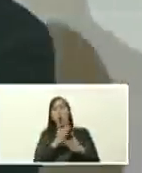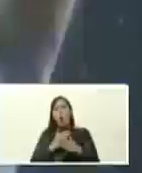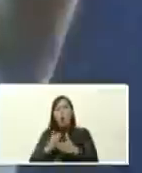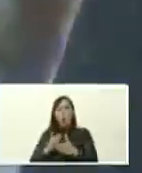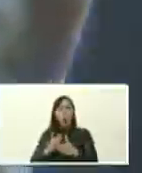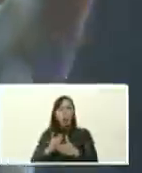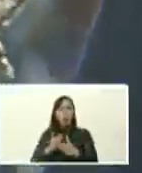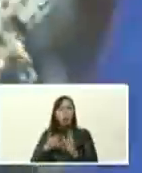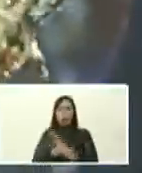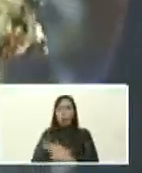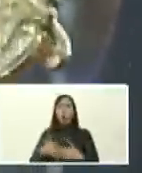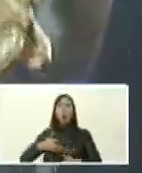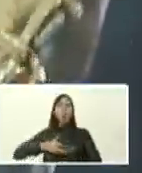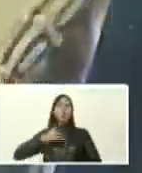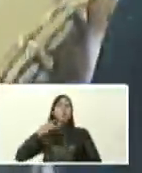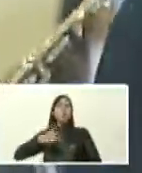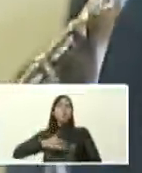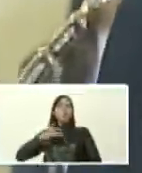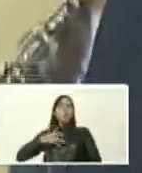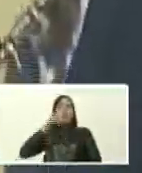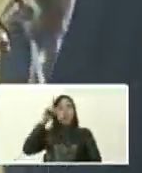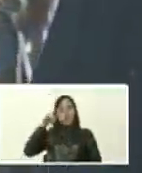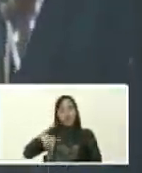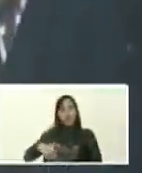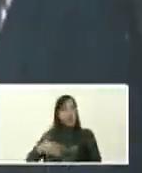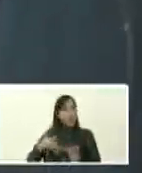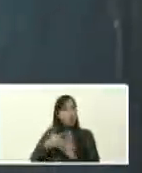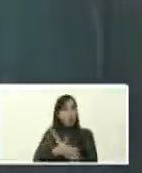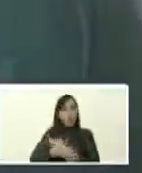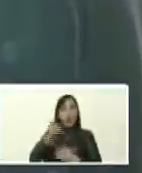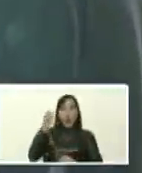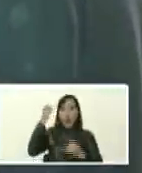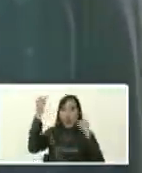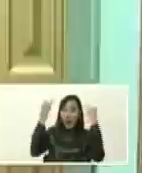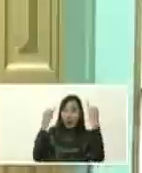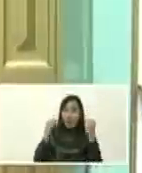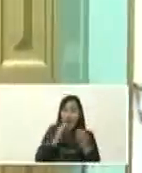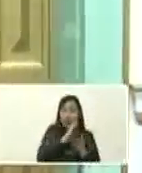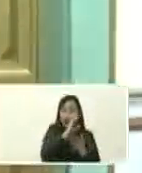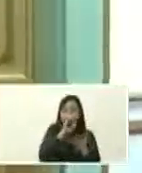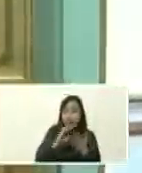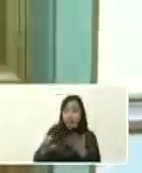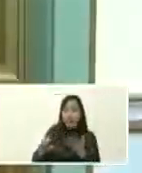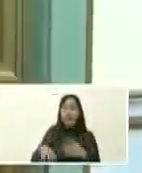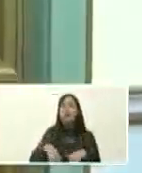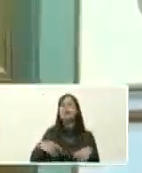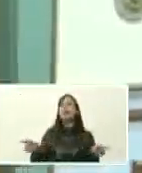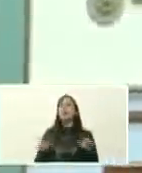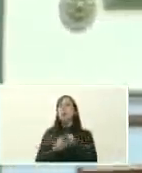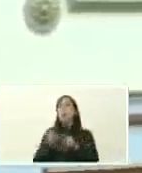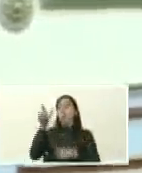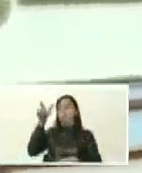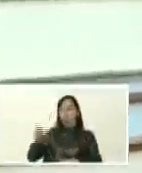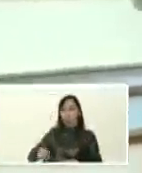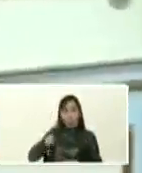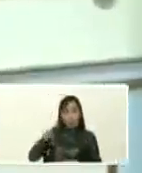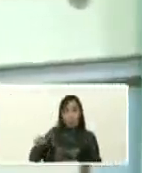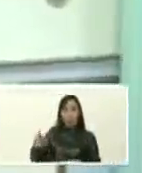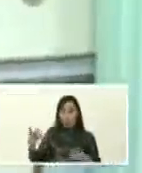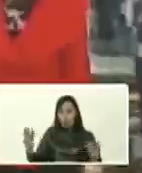solo los sentimientos, sino además de los sentimientos, las ideas, las estrategias. Así éramos Néstor y Hugo Inés.